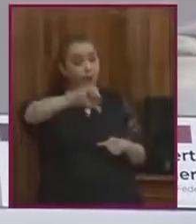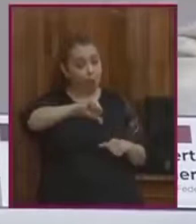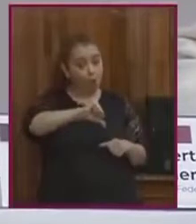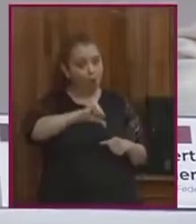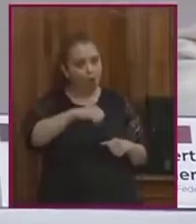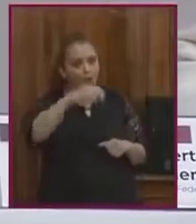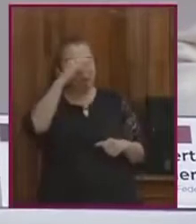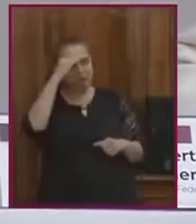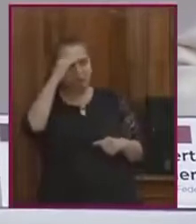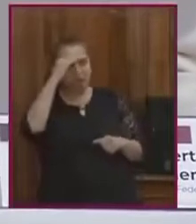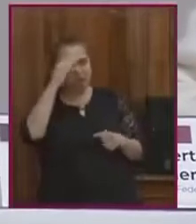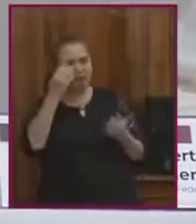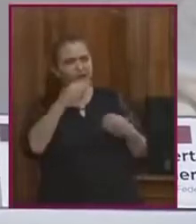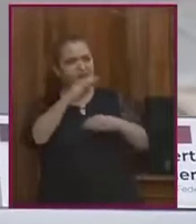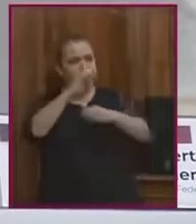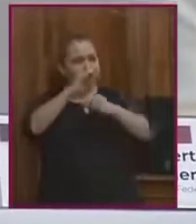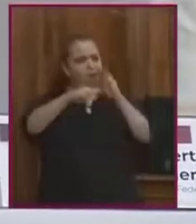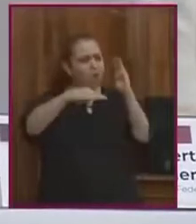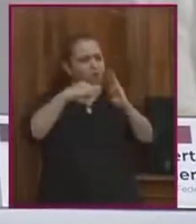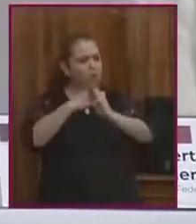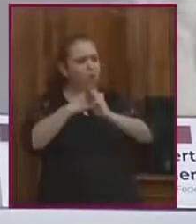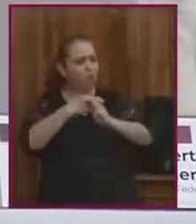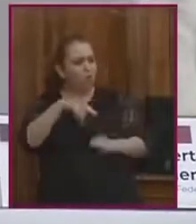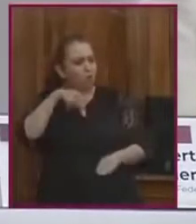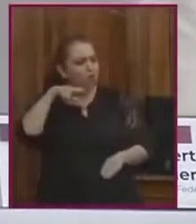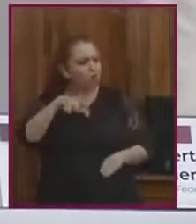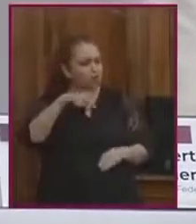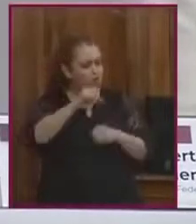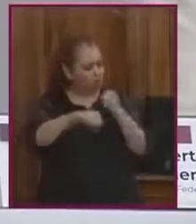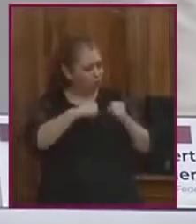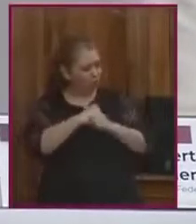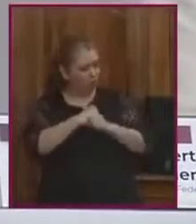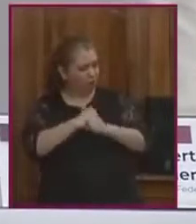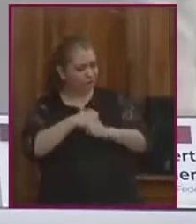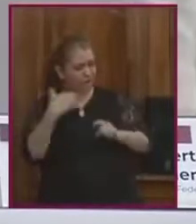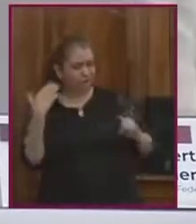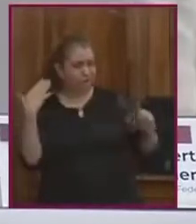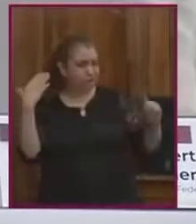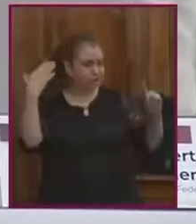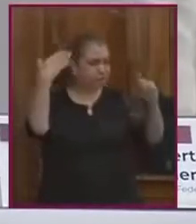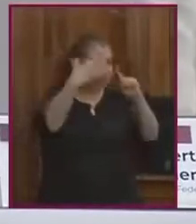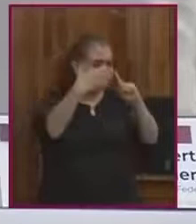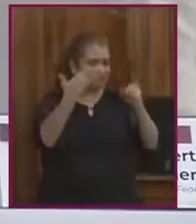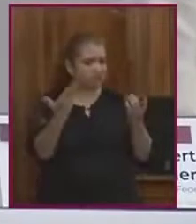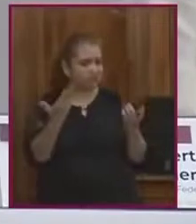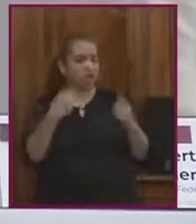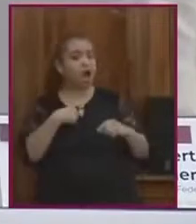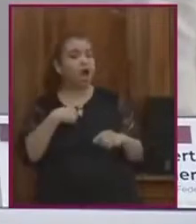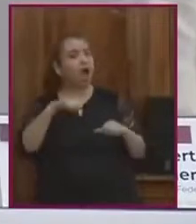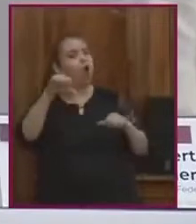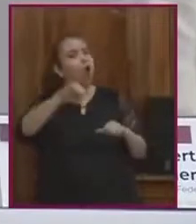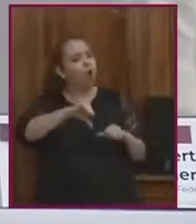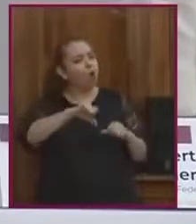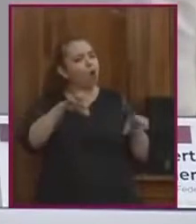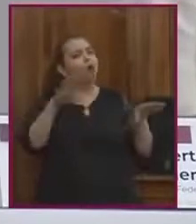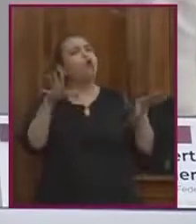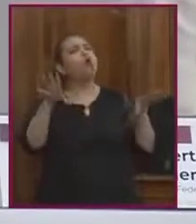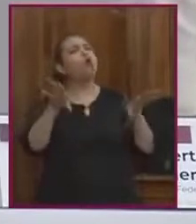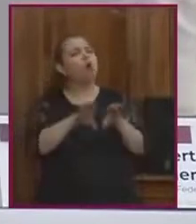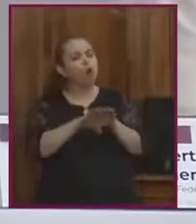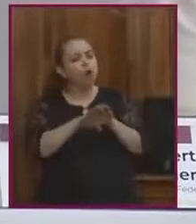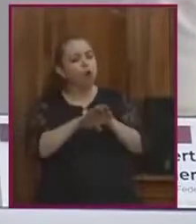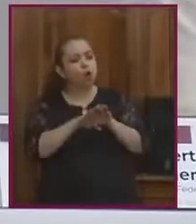18 años, pues es un tema más que desafiante. Entonces, el tema es cómo construimos precisamente